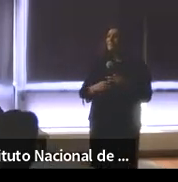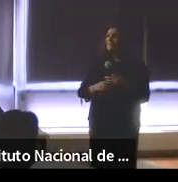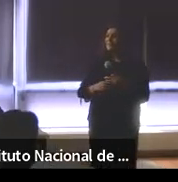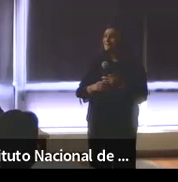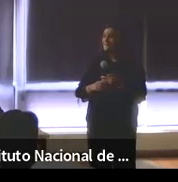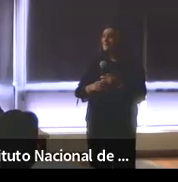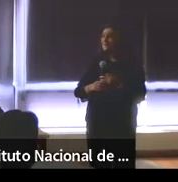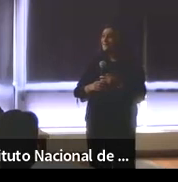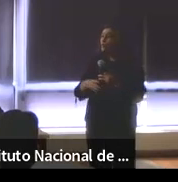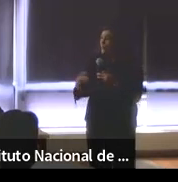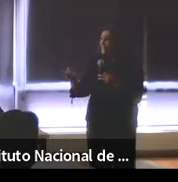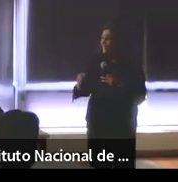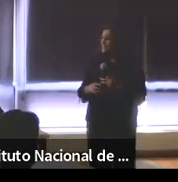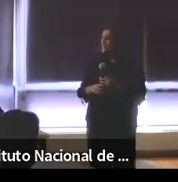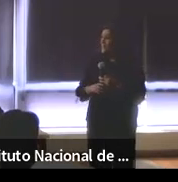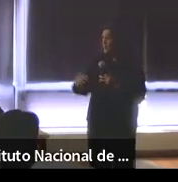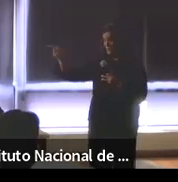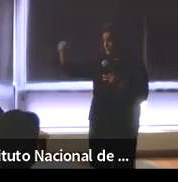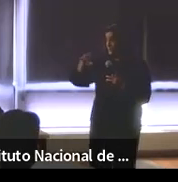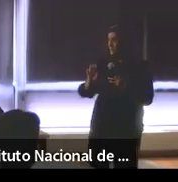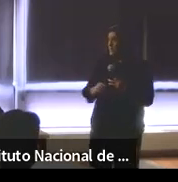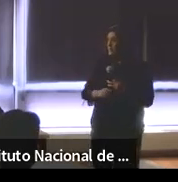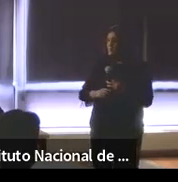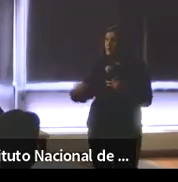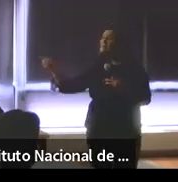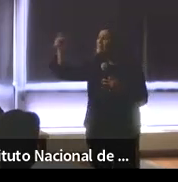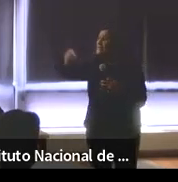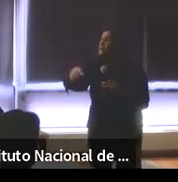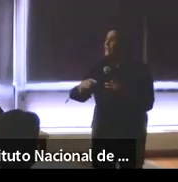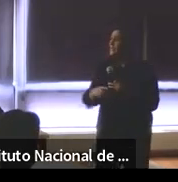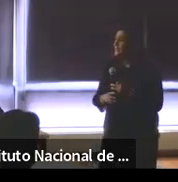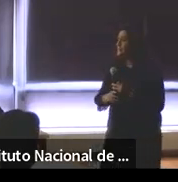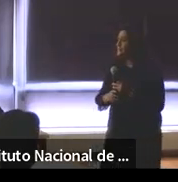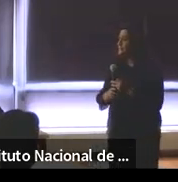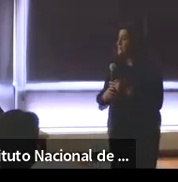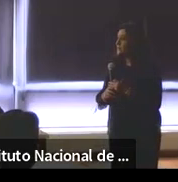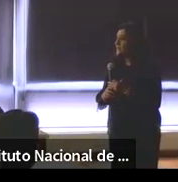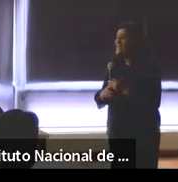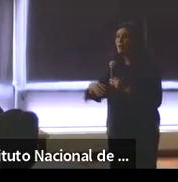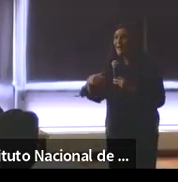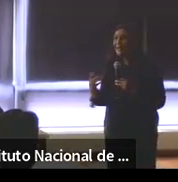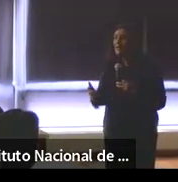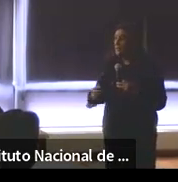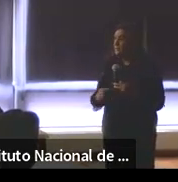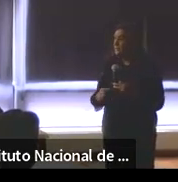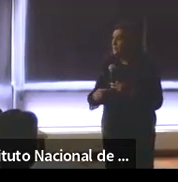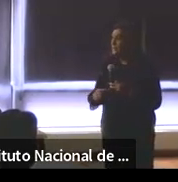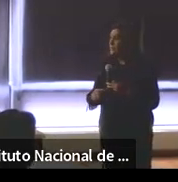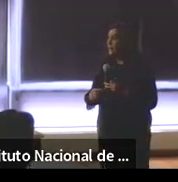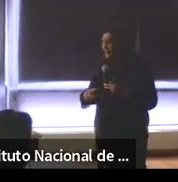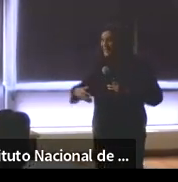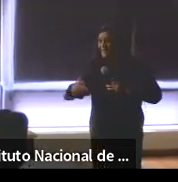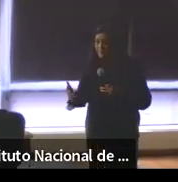qué ahora qué puede sonar mal pero en realidad suena bien Y ahora qué